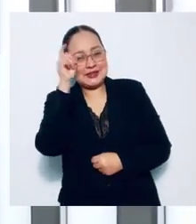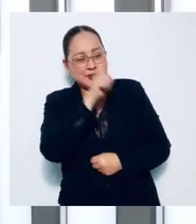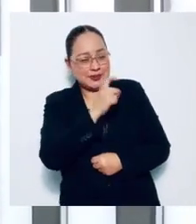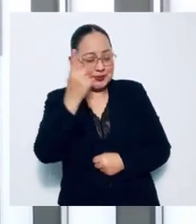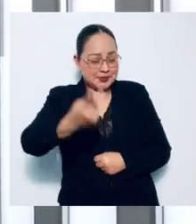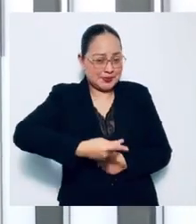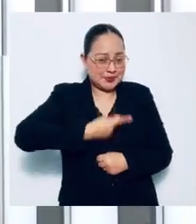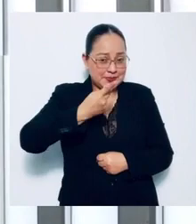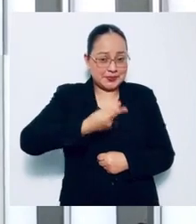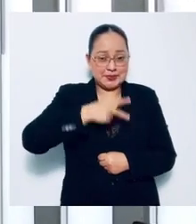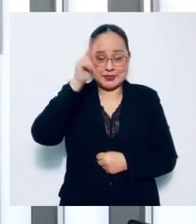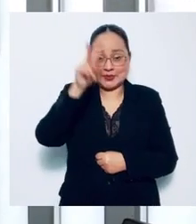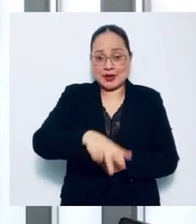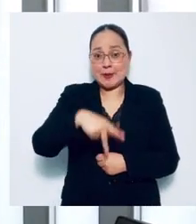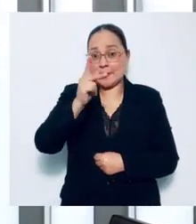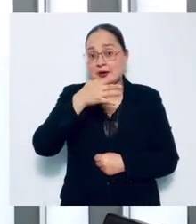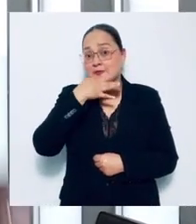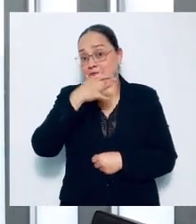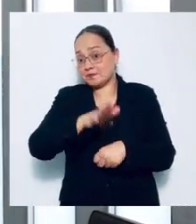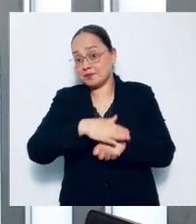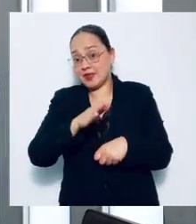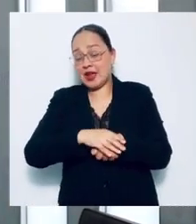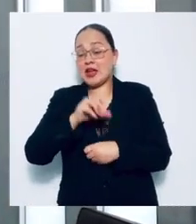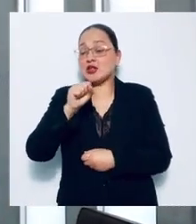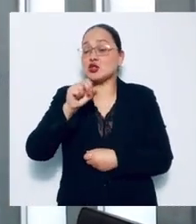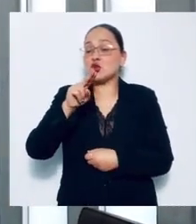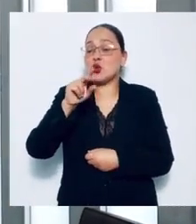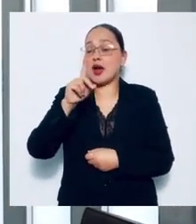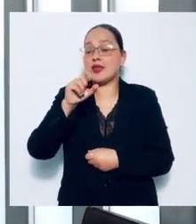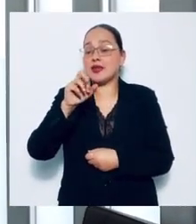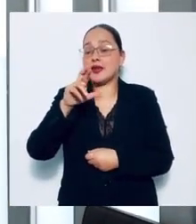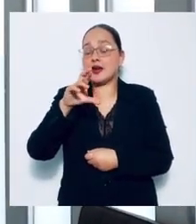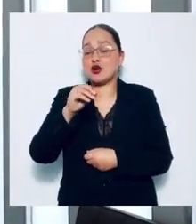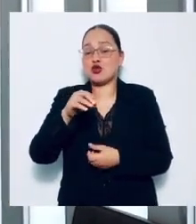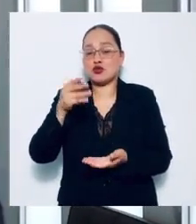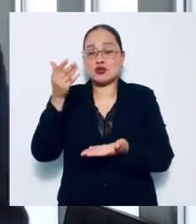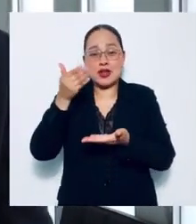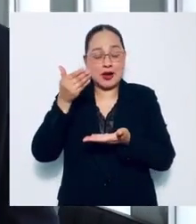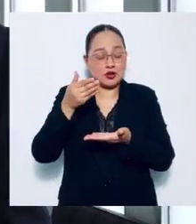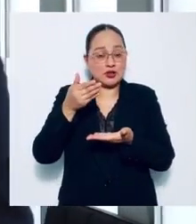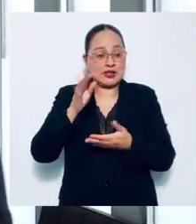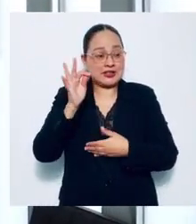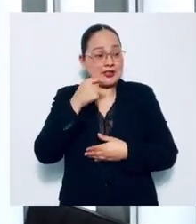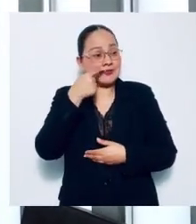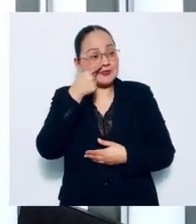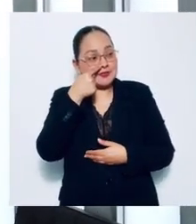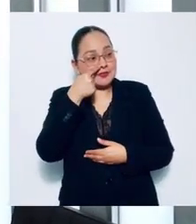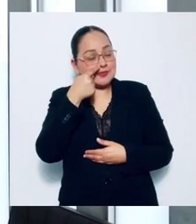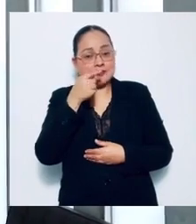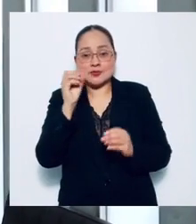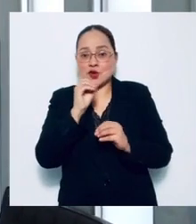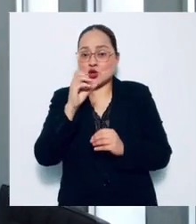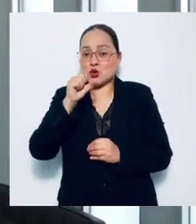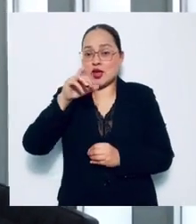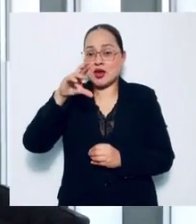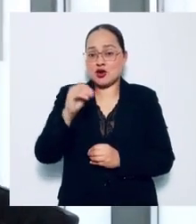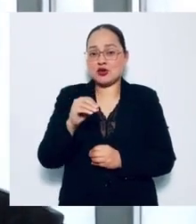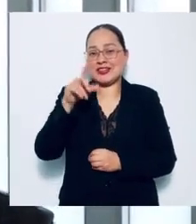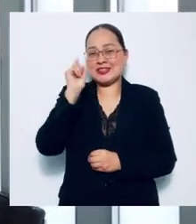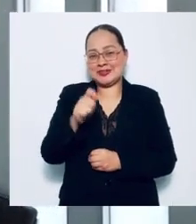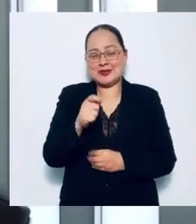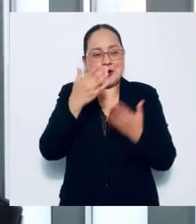pregunta, pero honestamente es el suadero. Si no hueles a suadero, no